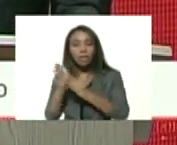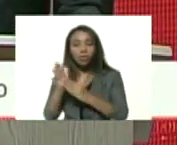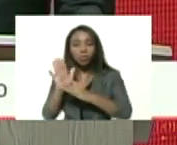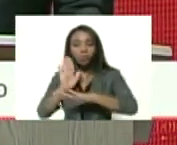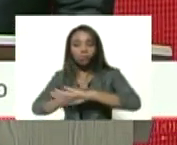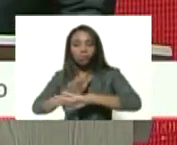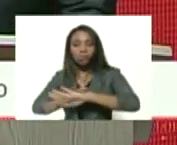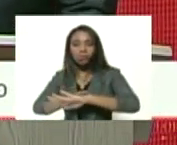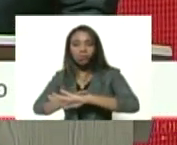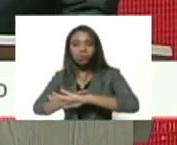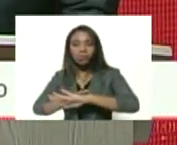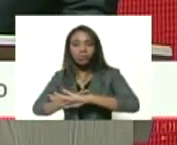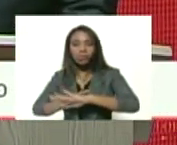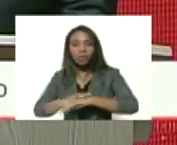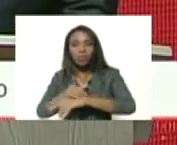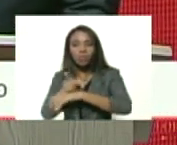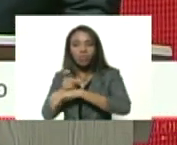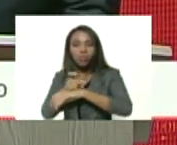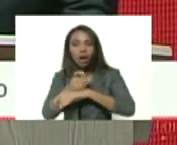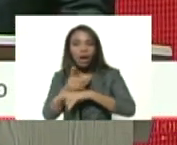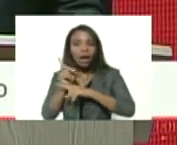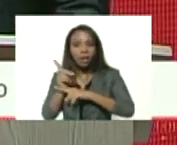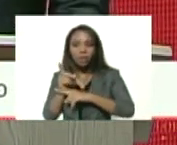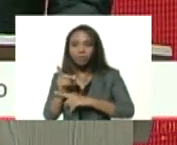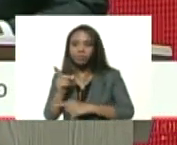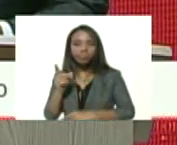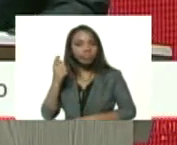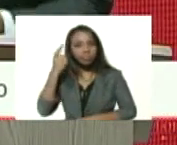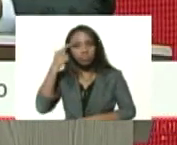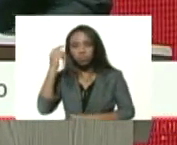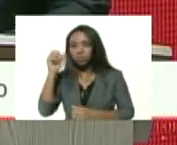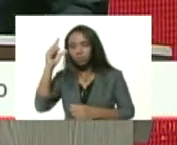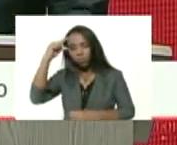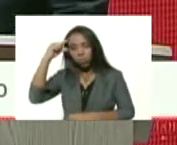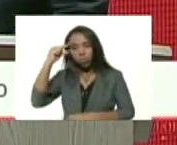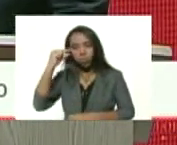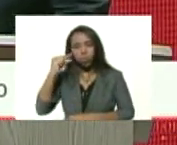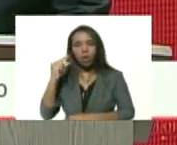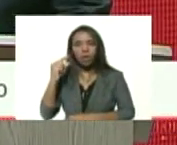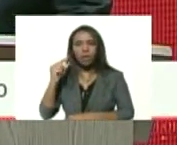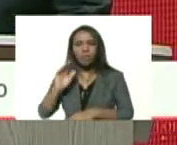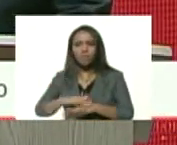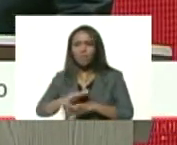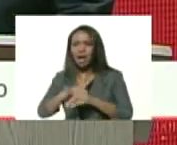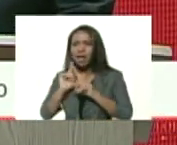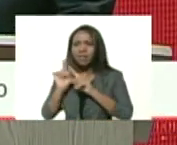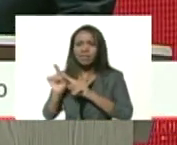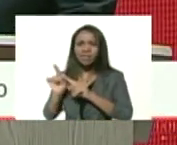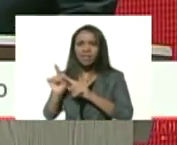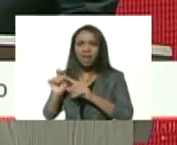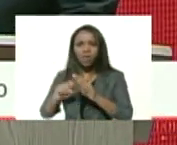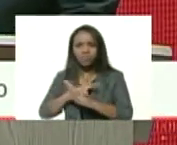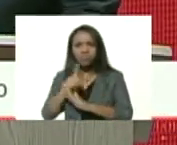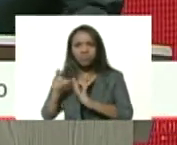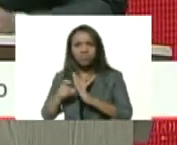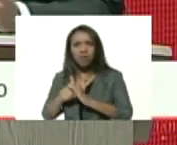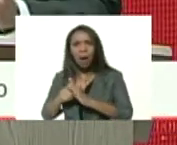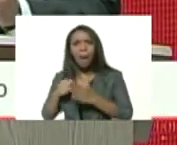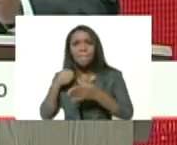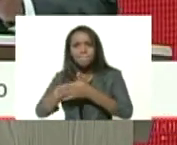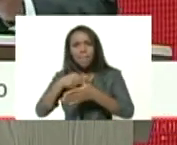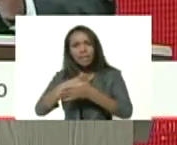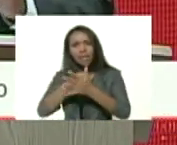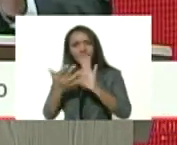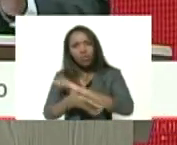ocurrirían cosas. Hay que ser miserable para, estando como estamos, en plena batalla contra el COVID-19,